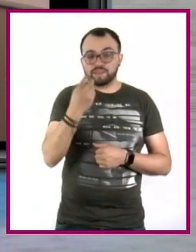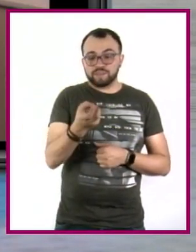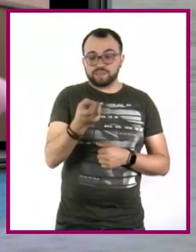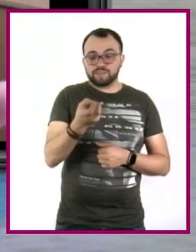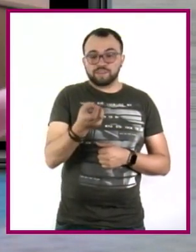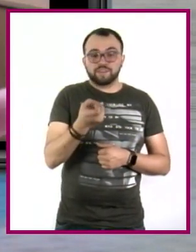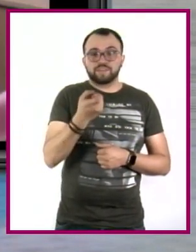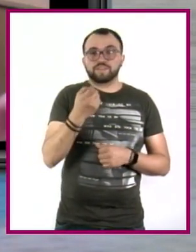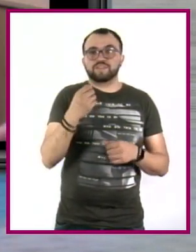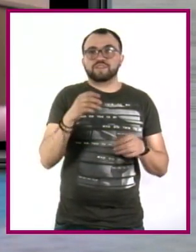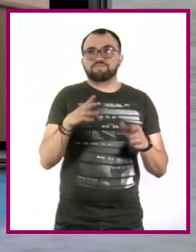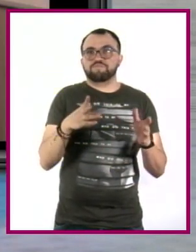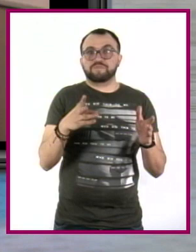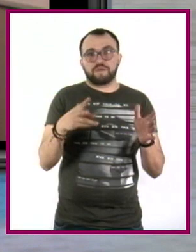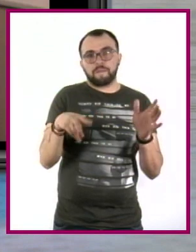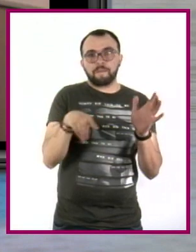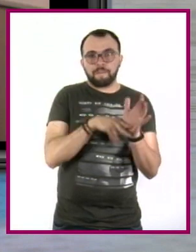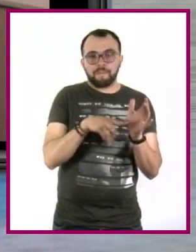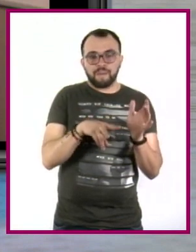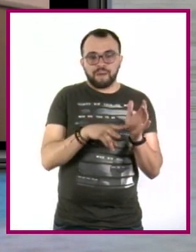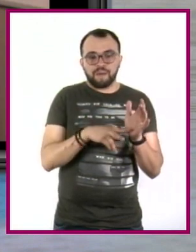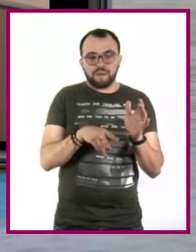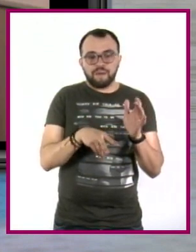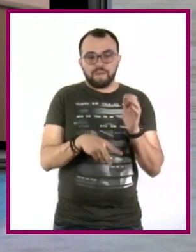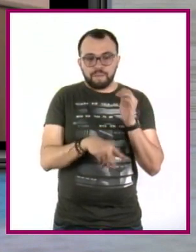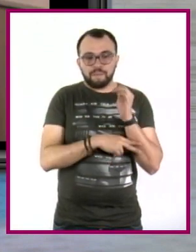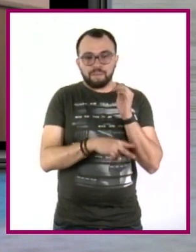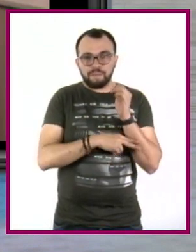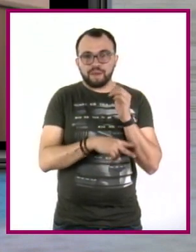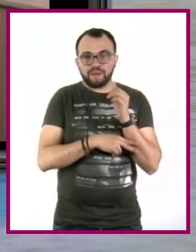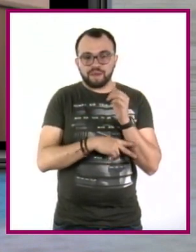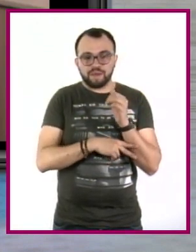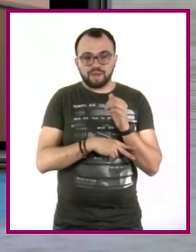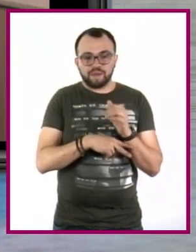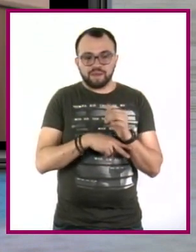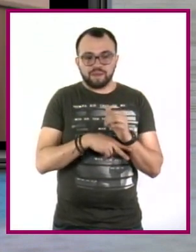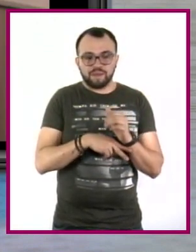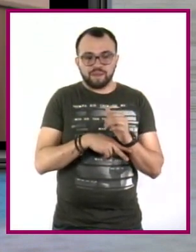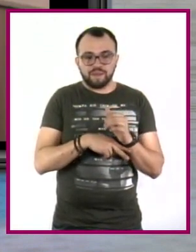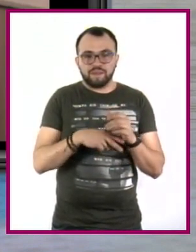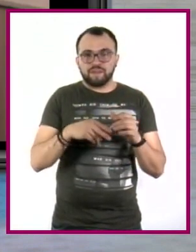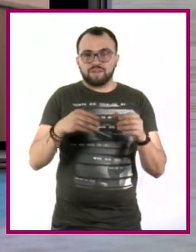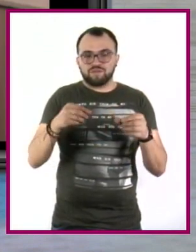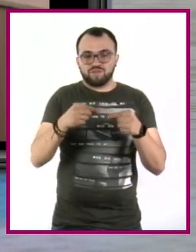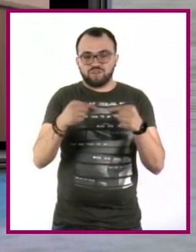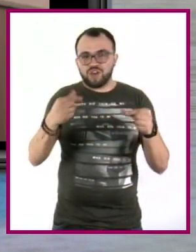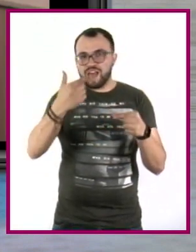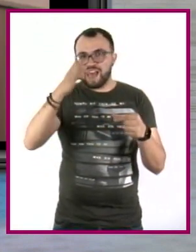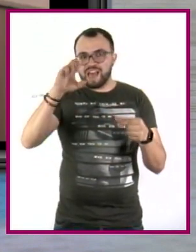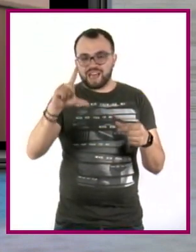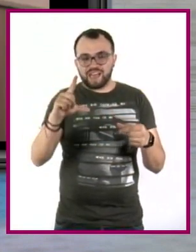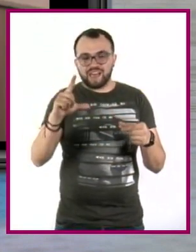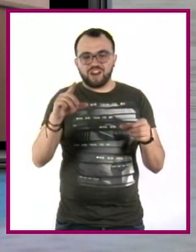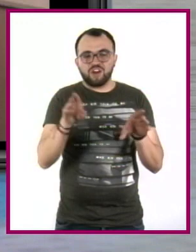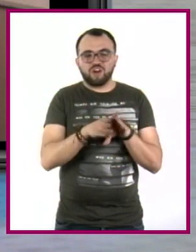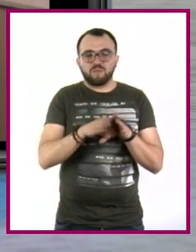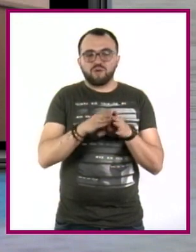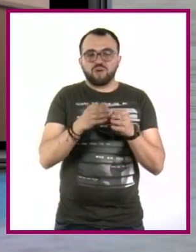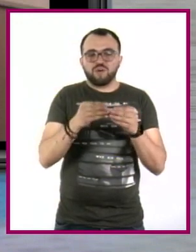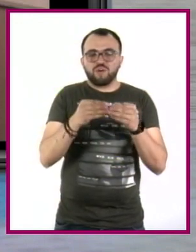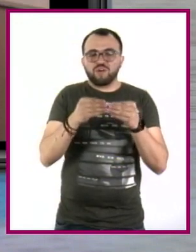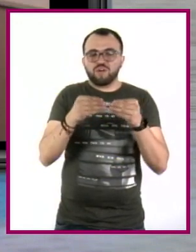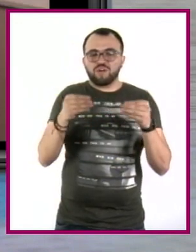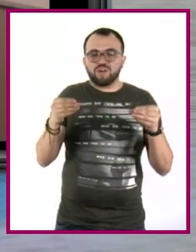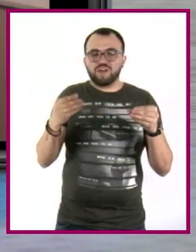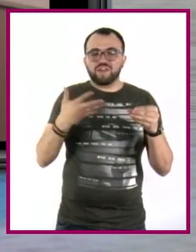realidad es vidrio, ¿sí? Es un gel de vidrio, ¿sí? Es un gel de vidrio. Es un vidrio muy fofo que tiene un índice